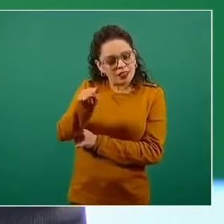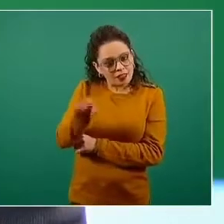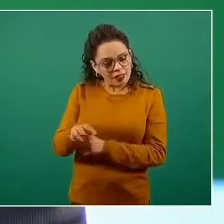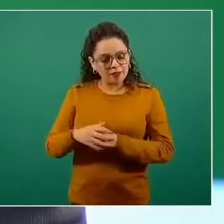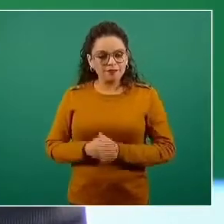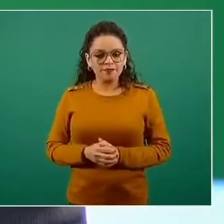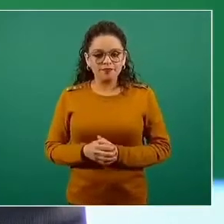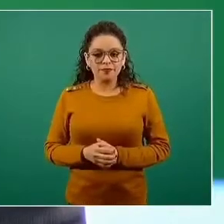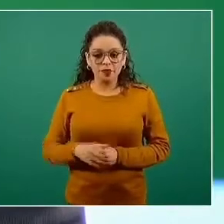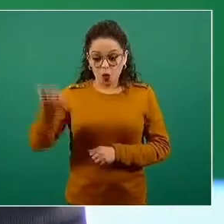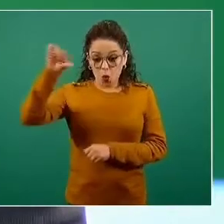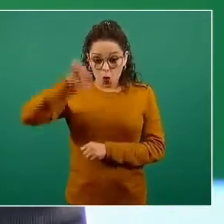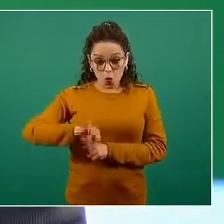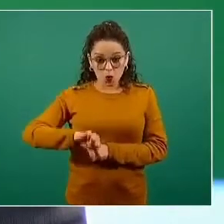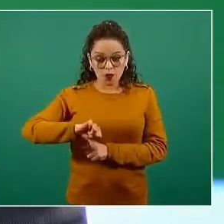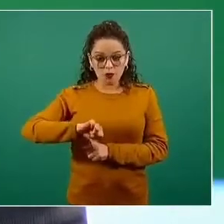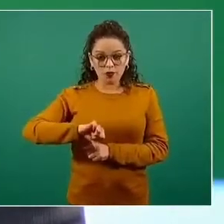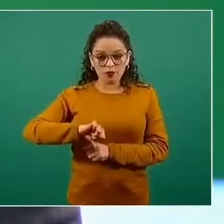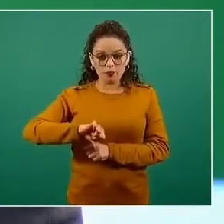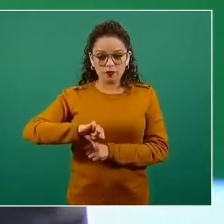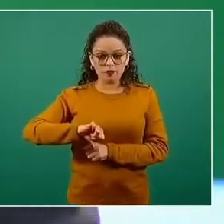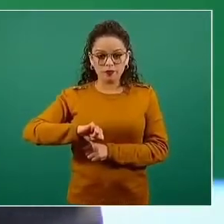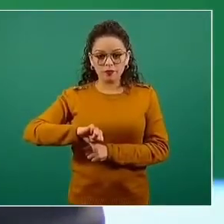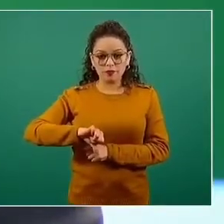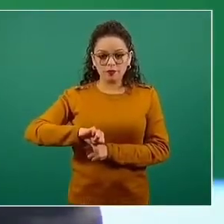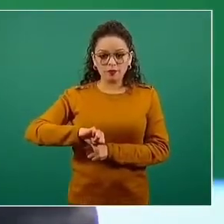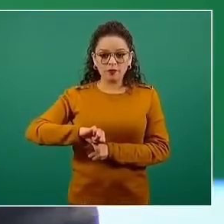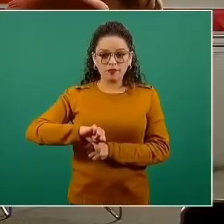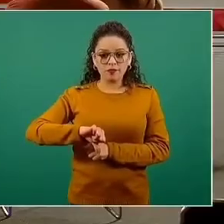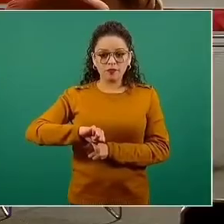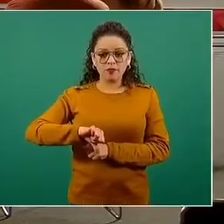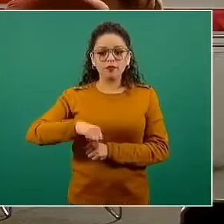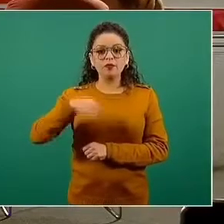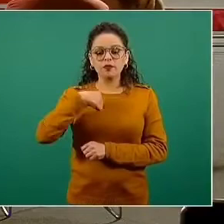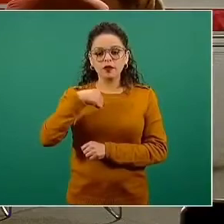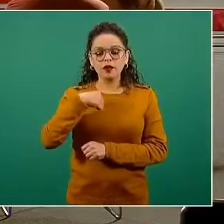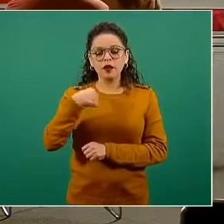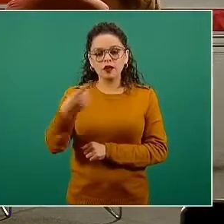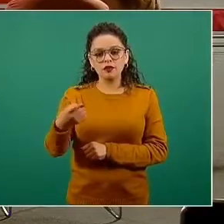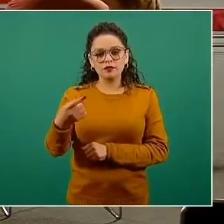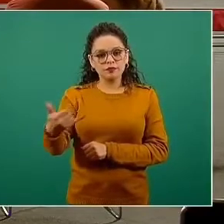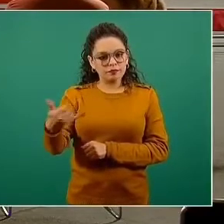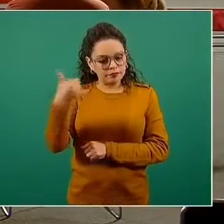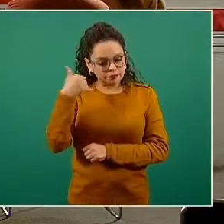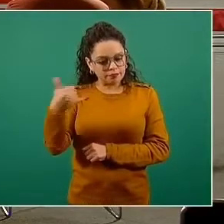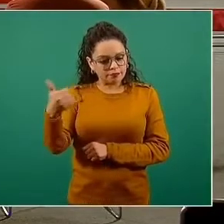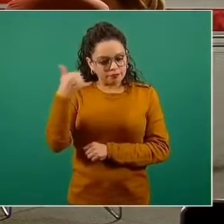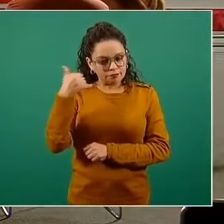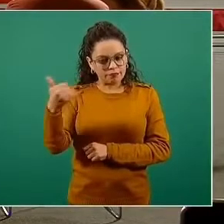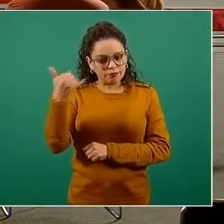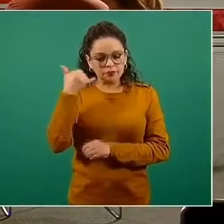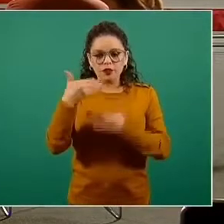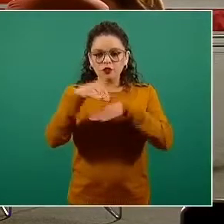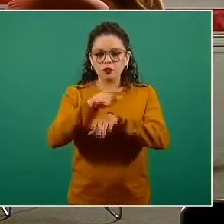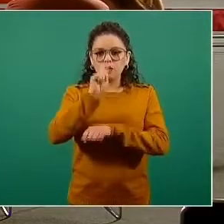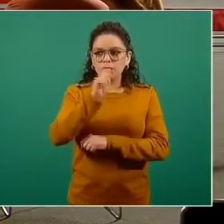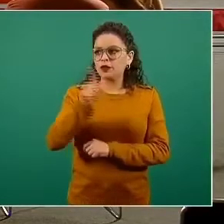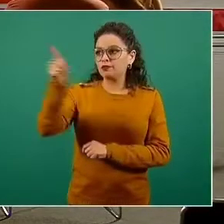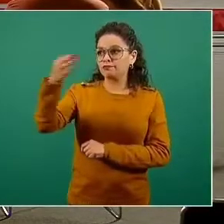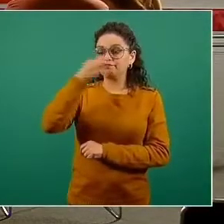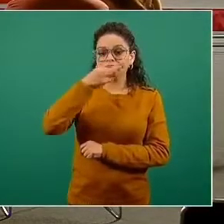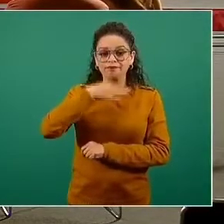porque hoy tuve varias llamadas relacionadas con las instrucciones que él nos ha estado dando. No ha